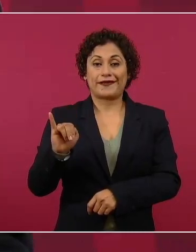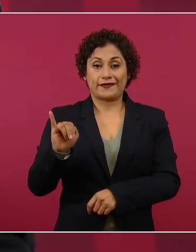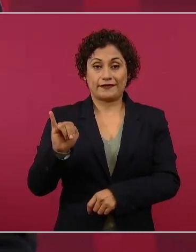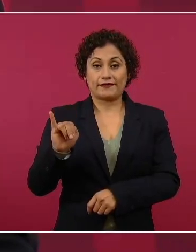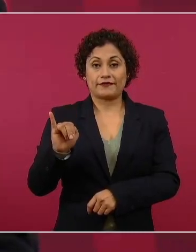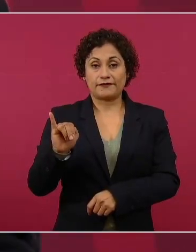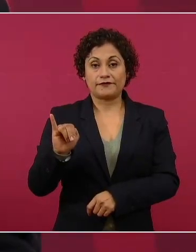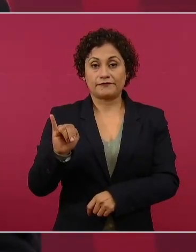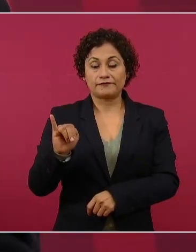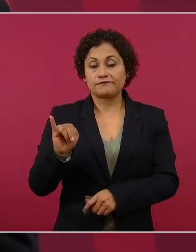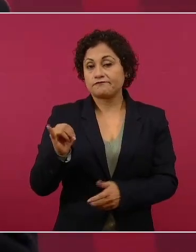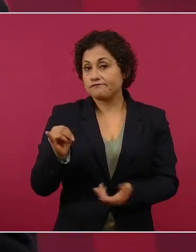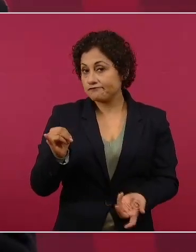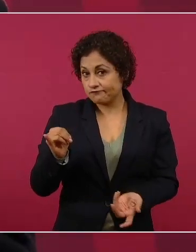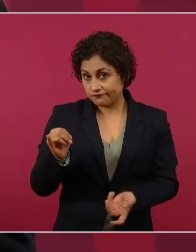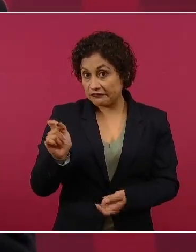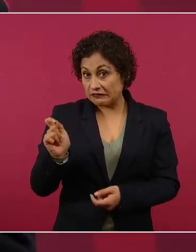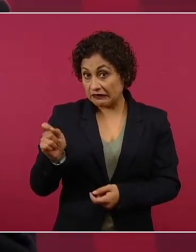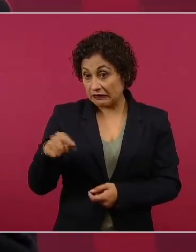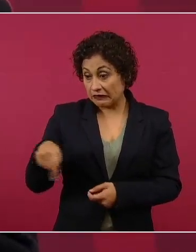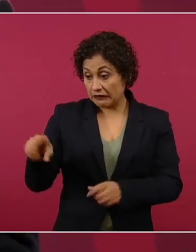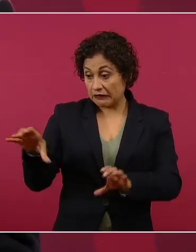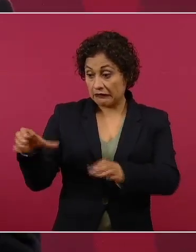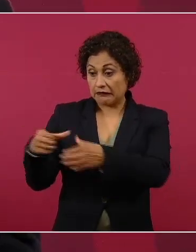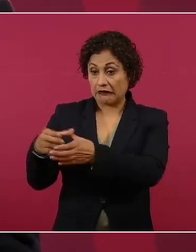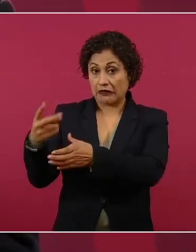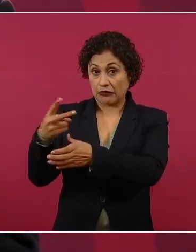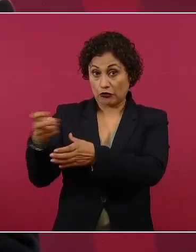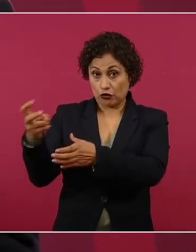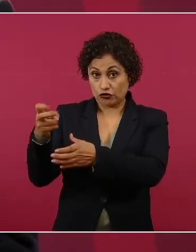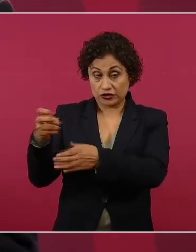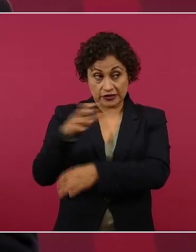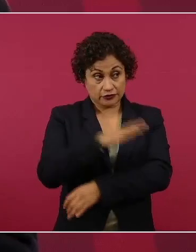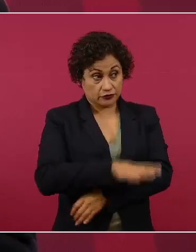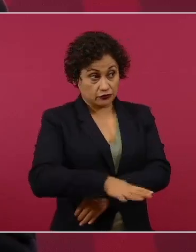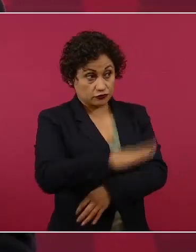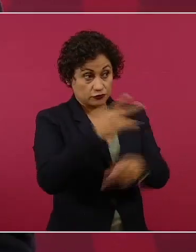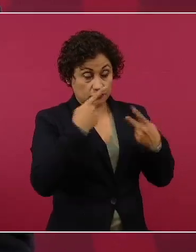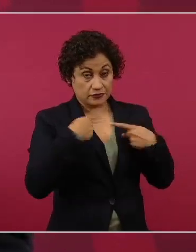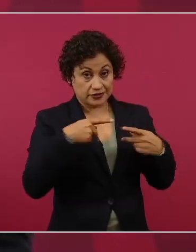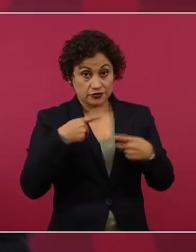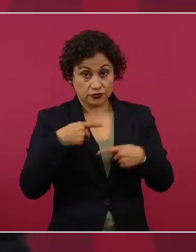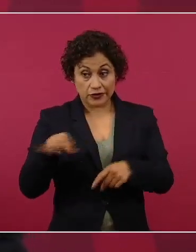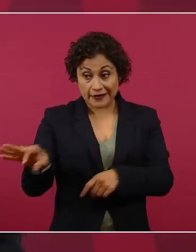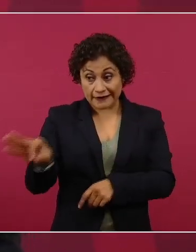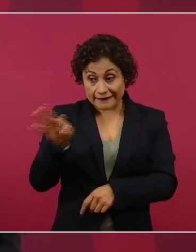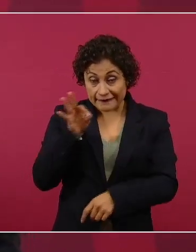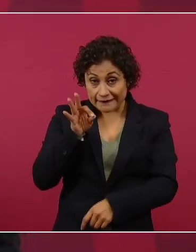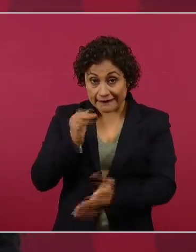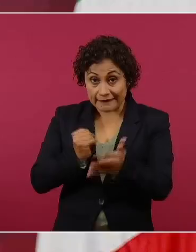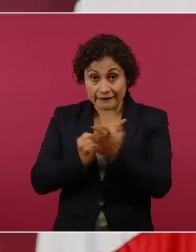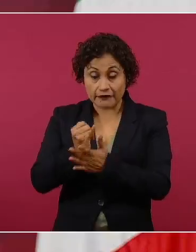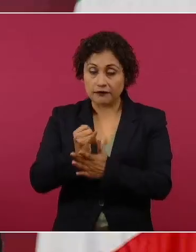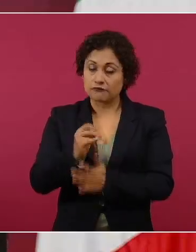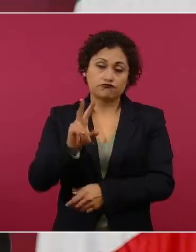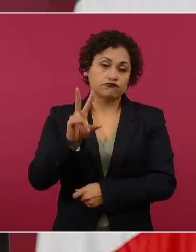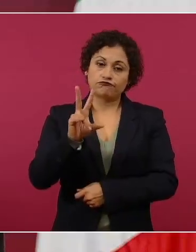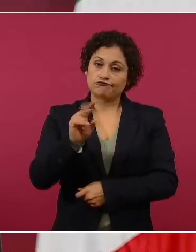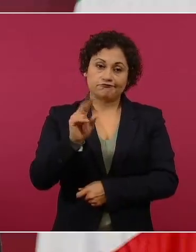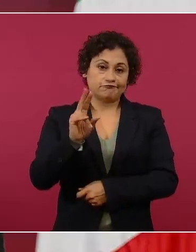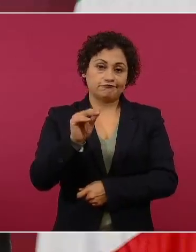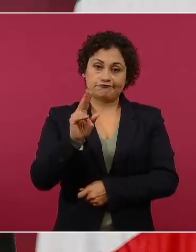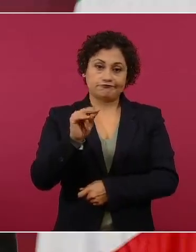que no son electos de manera directa en los distritos, sino